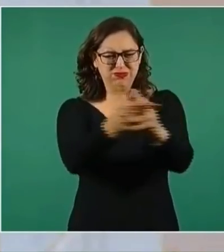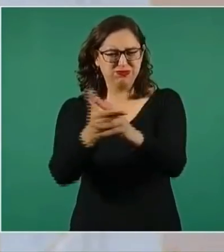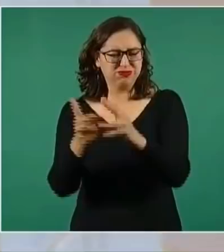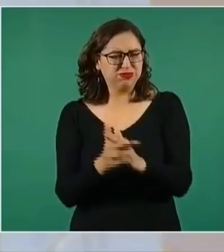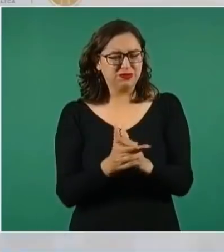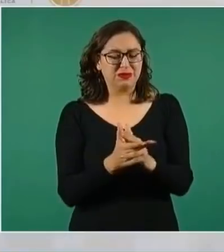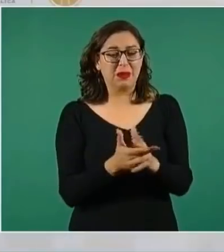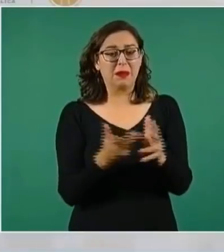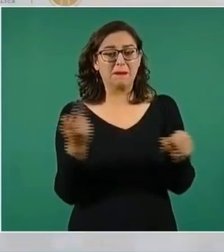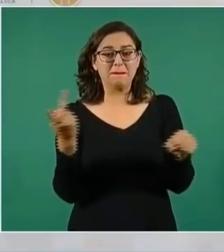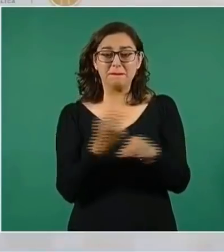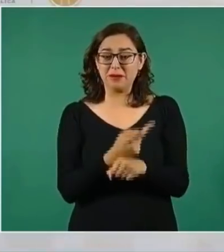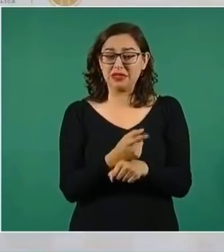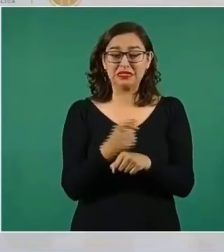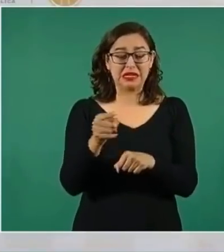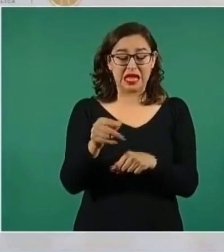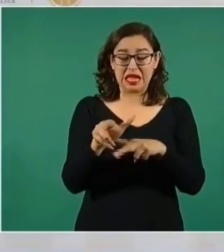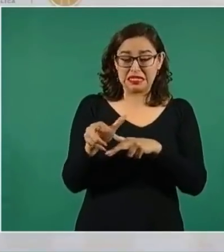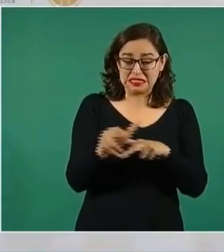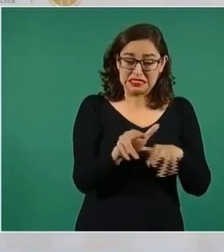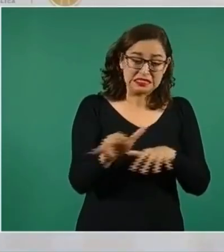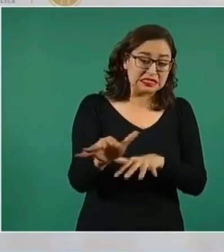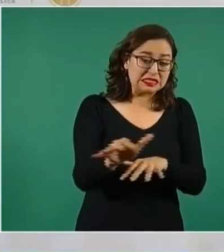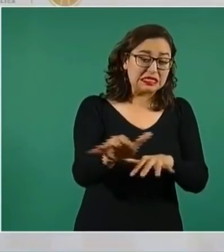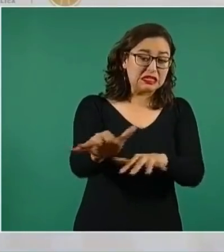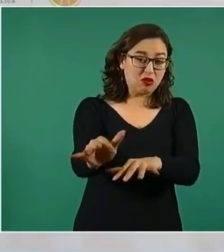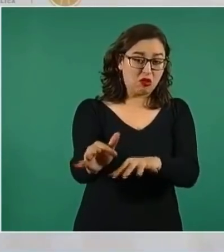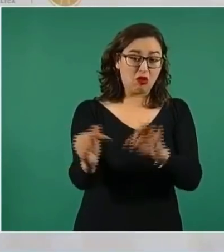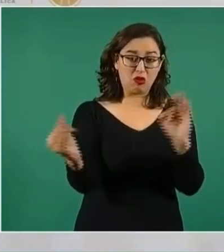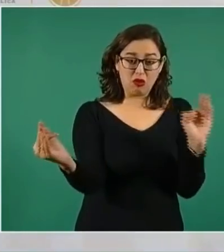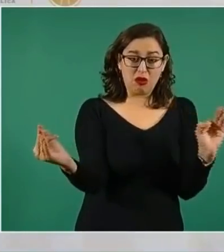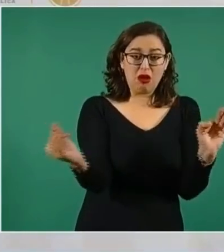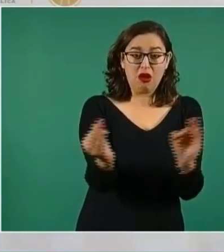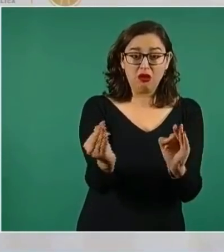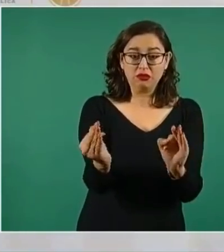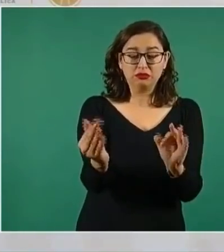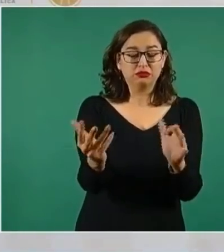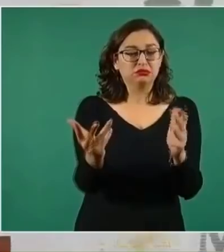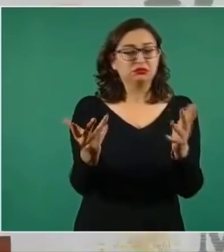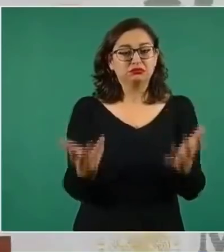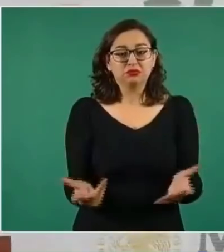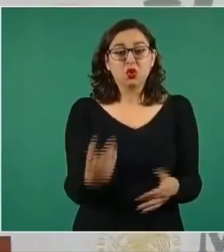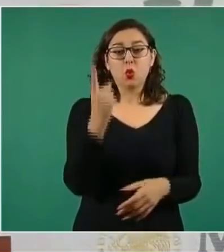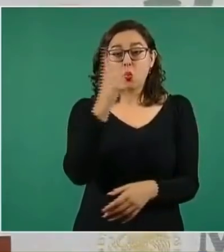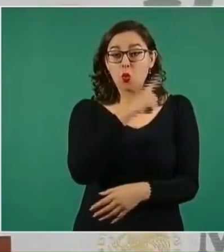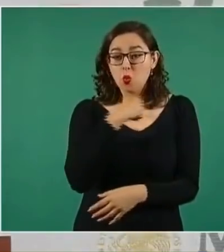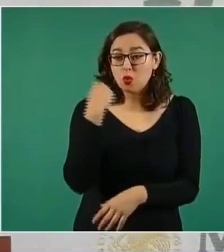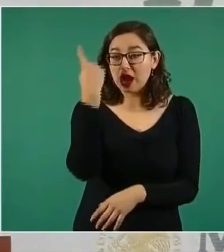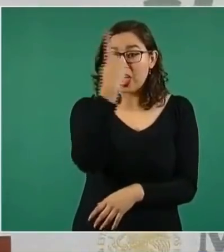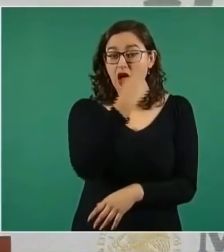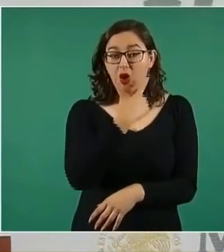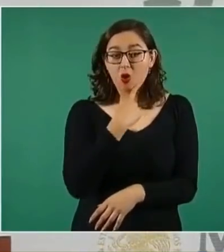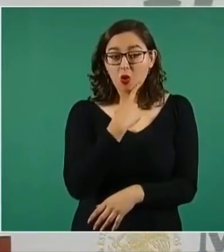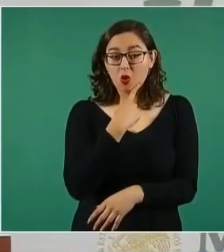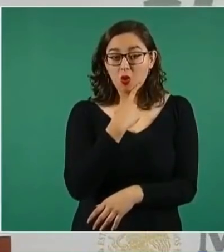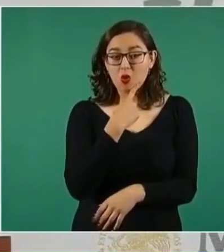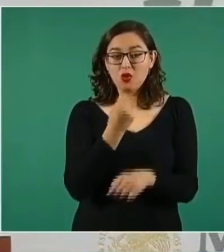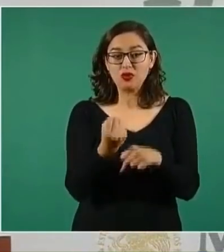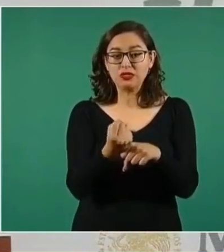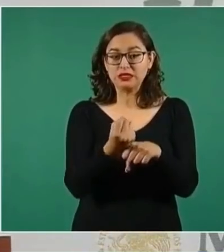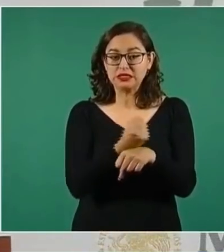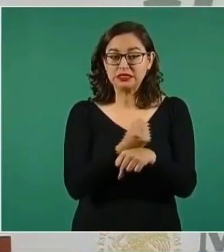que un río que corre cerca de aquel pueblo por más de una hora